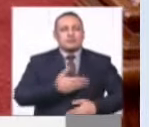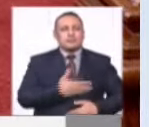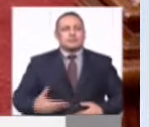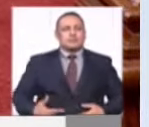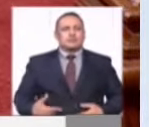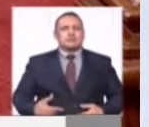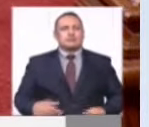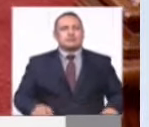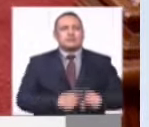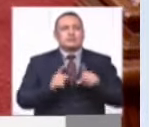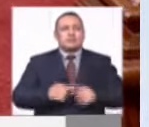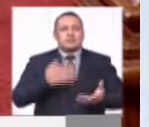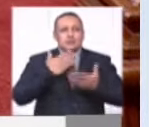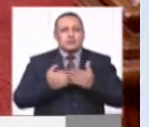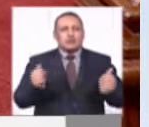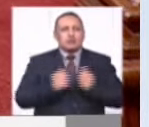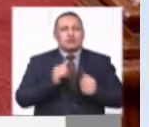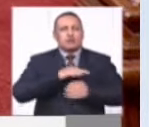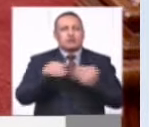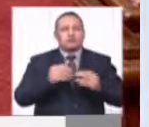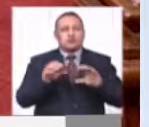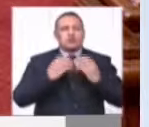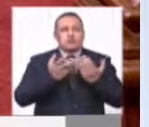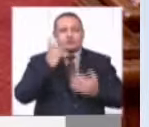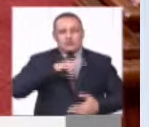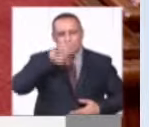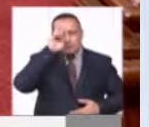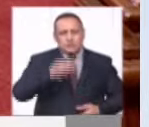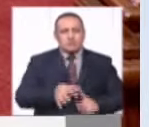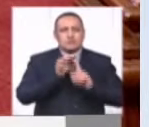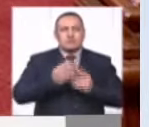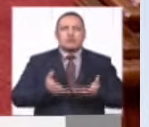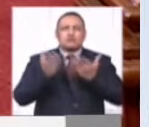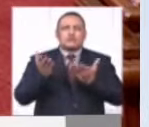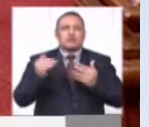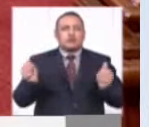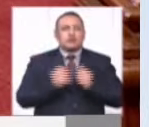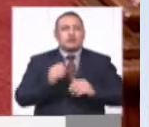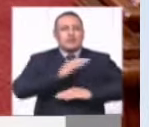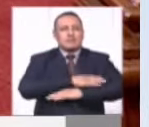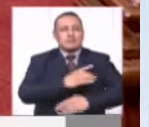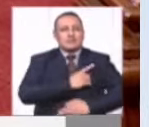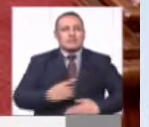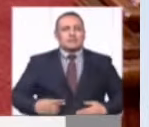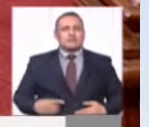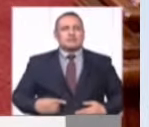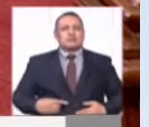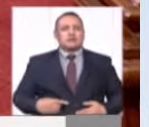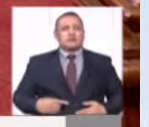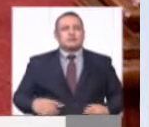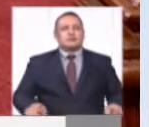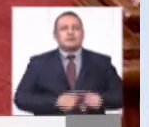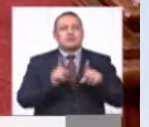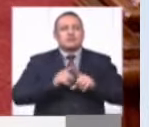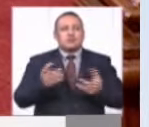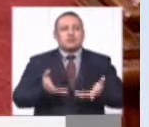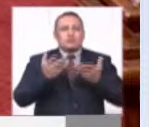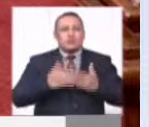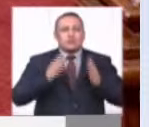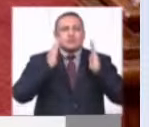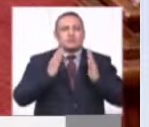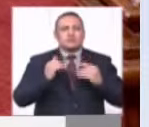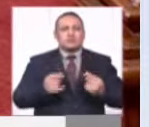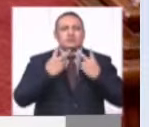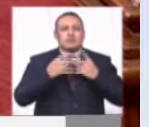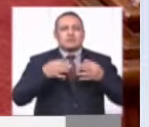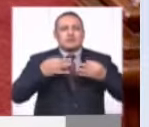vez más, presidente, agradezco a toda la representación nacional, en especial a usted, a la mesa directiva por habernos escuchado.